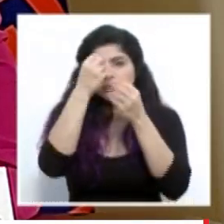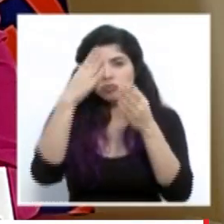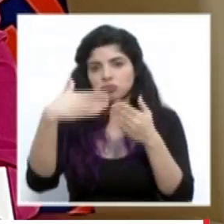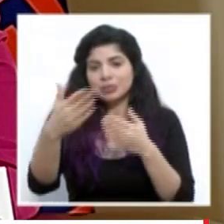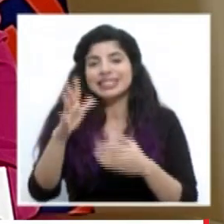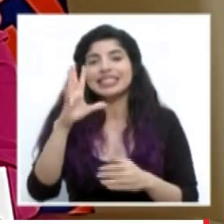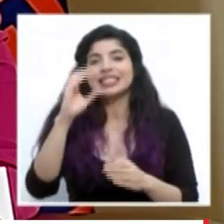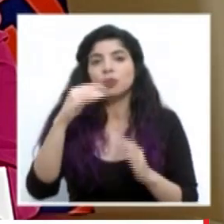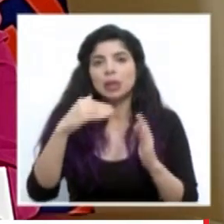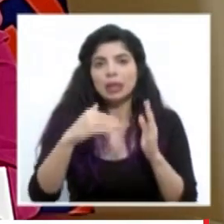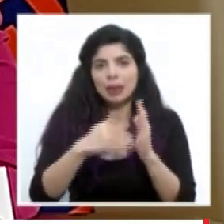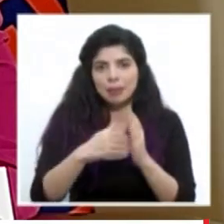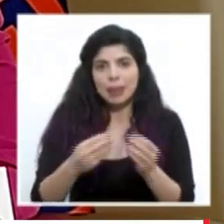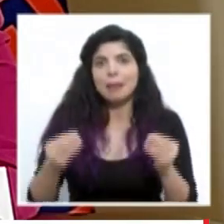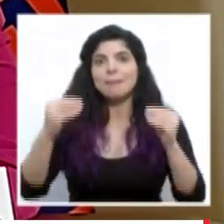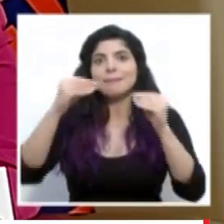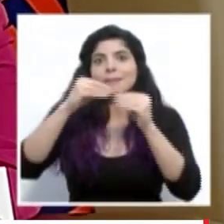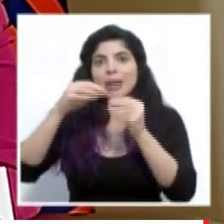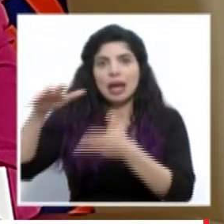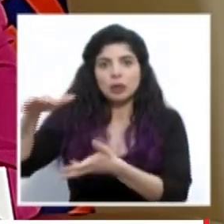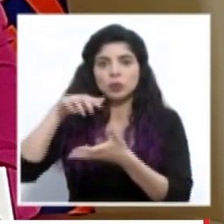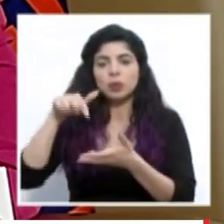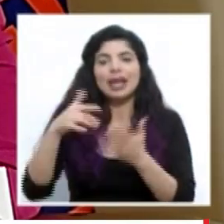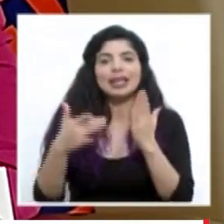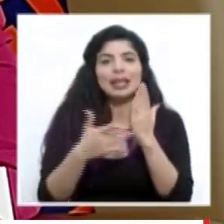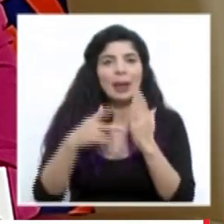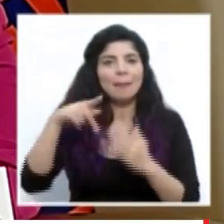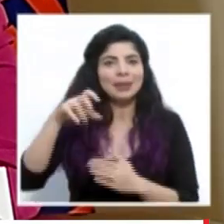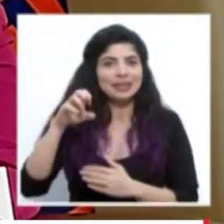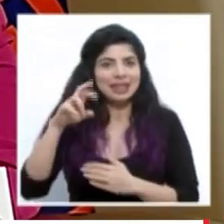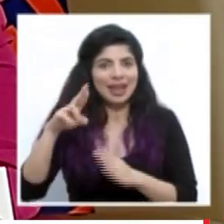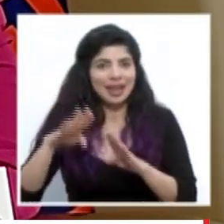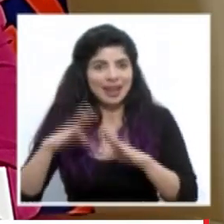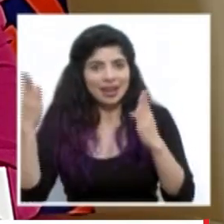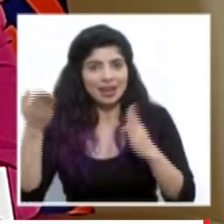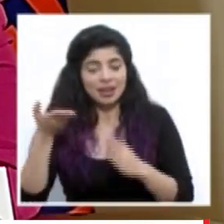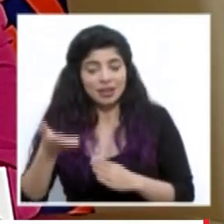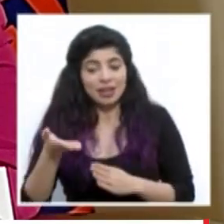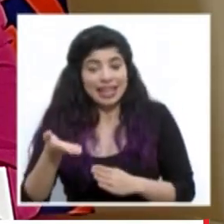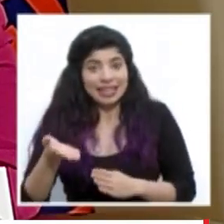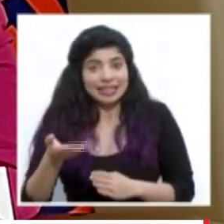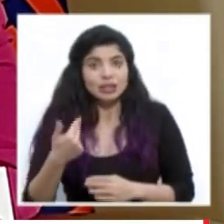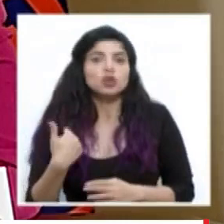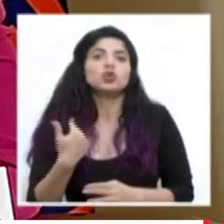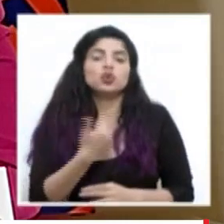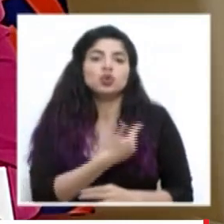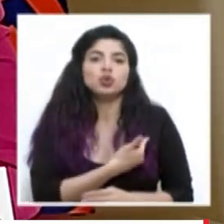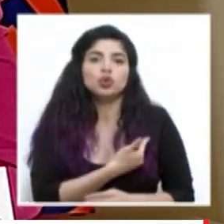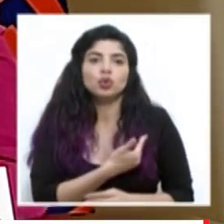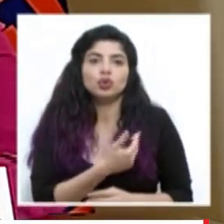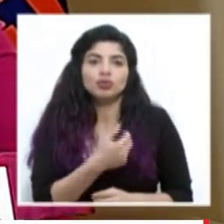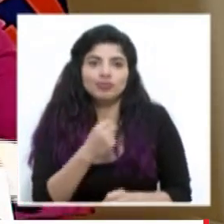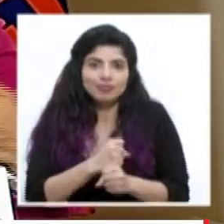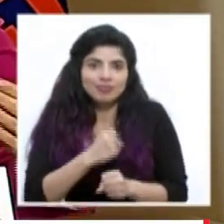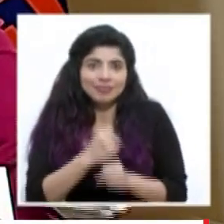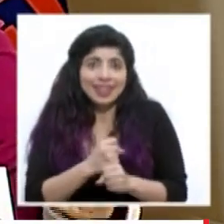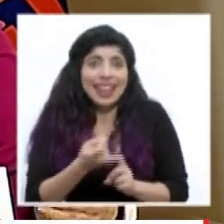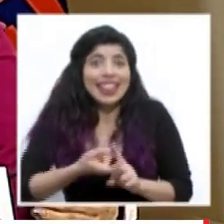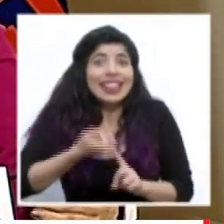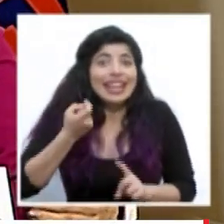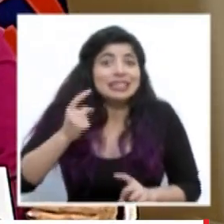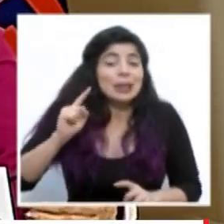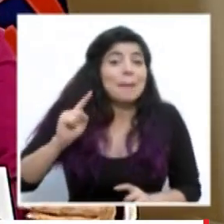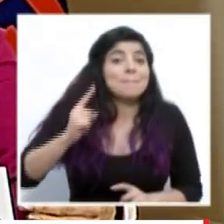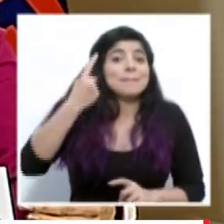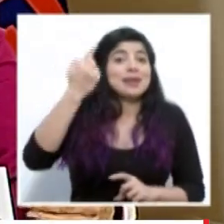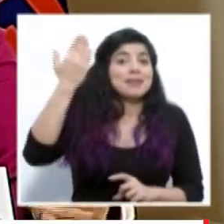de 50,000 pruebas más de la tecnología de PCR abierto que nosotros estamos trabajando desde la